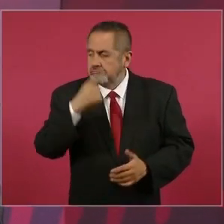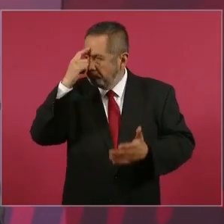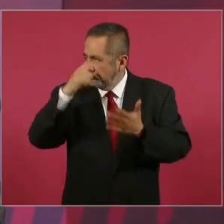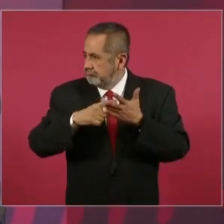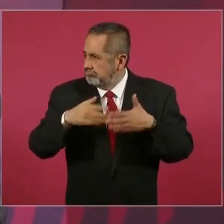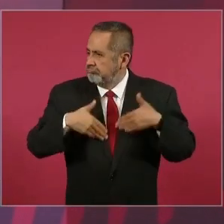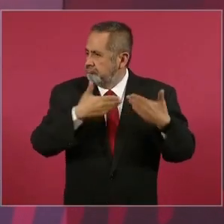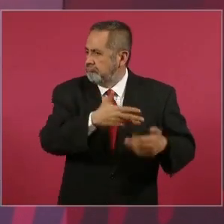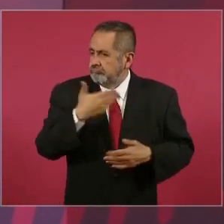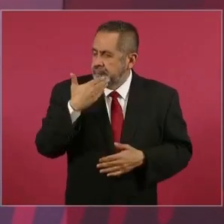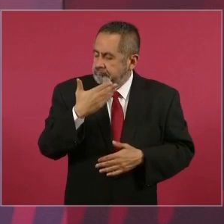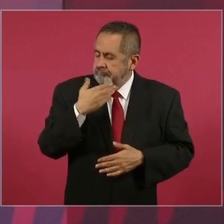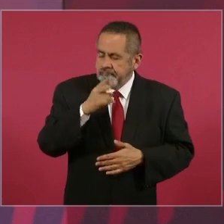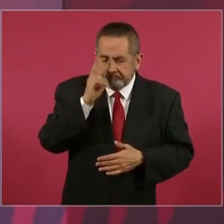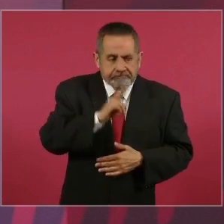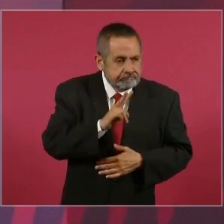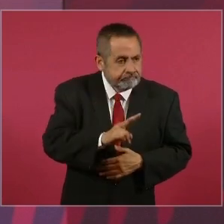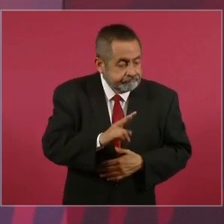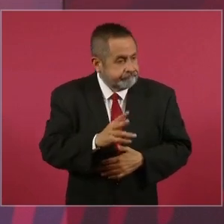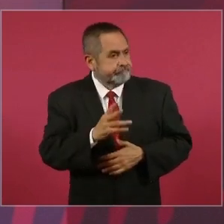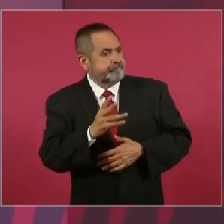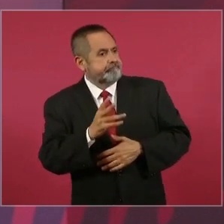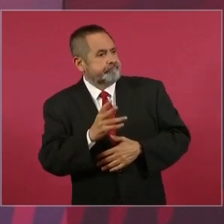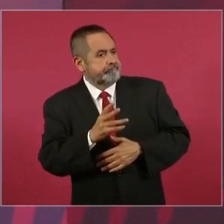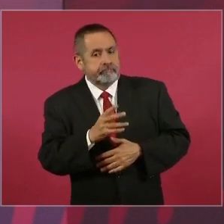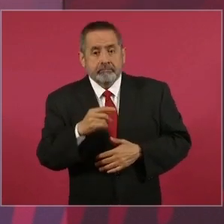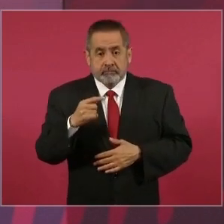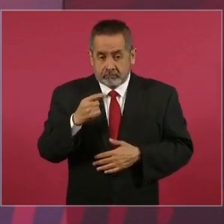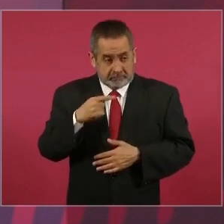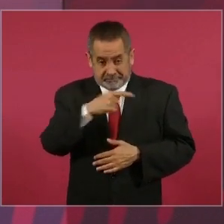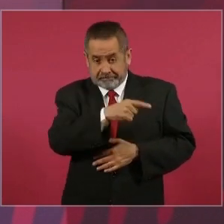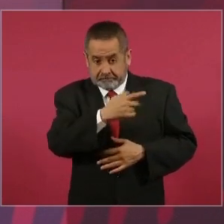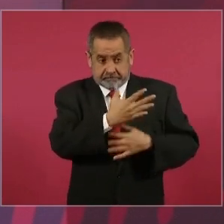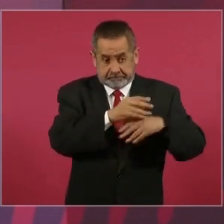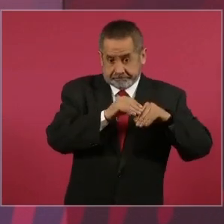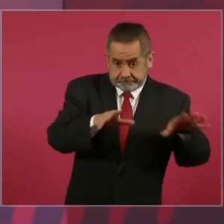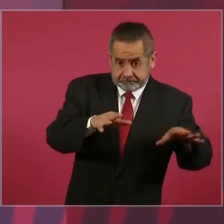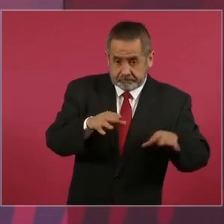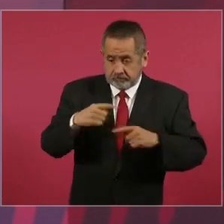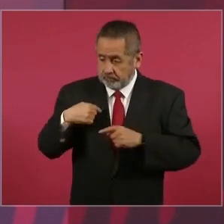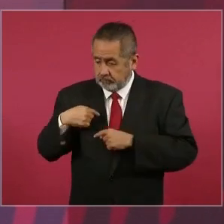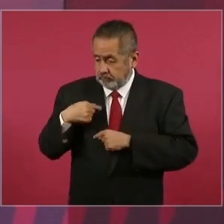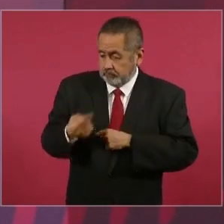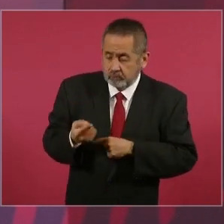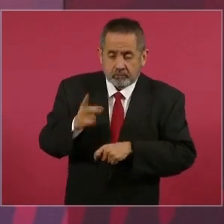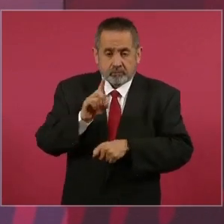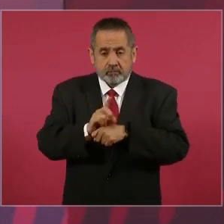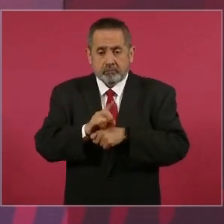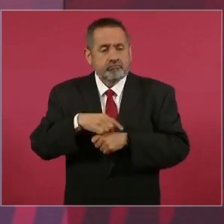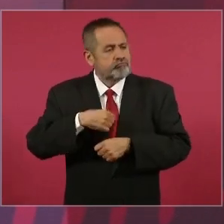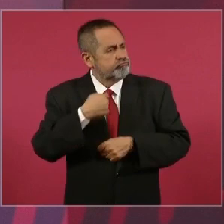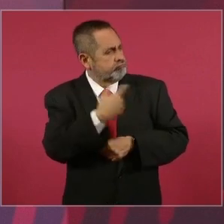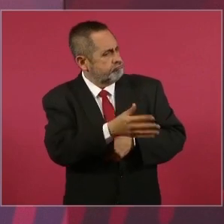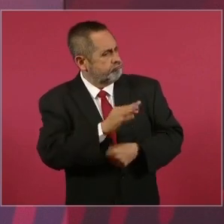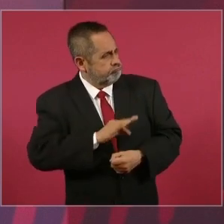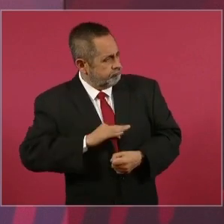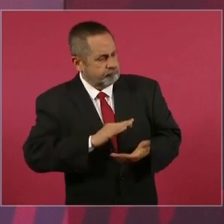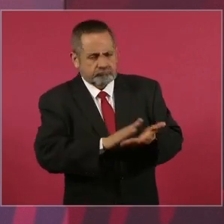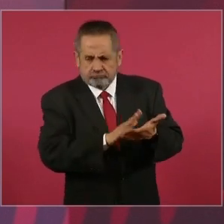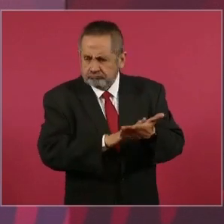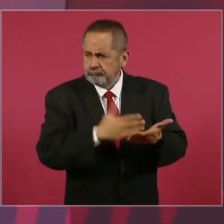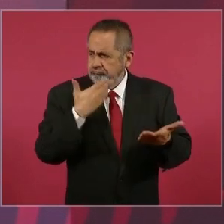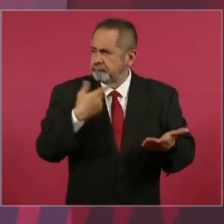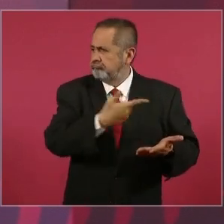creí Bueno aquí hasta lo dije al día siguiente felicité la decisión de